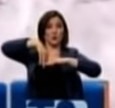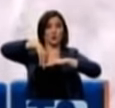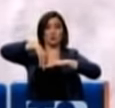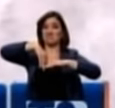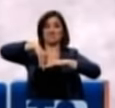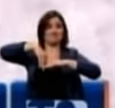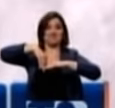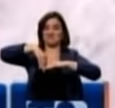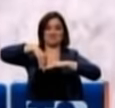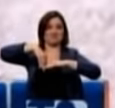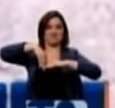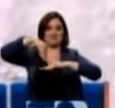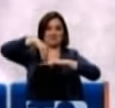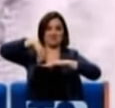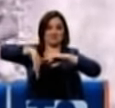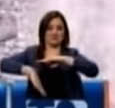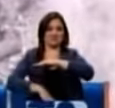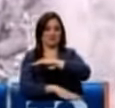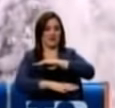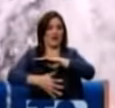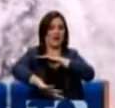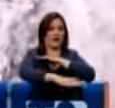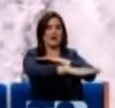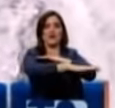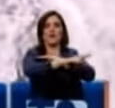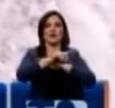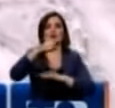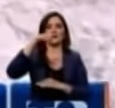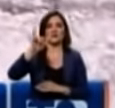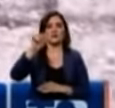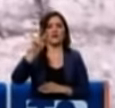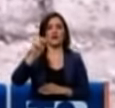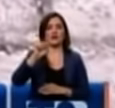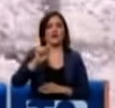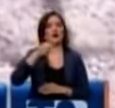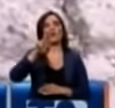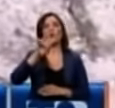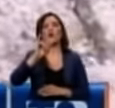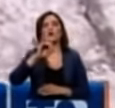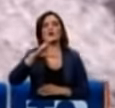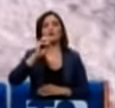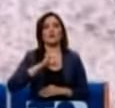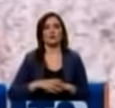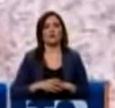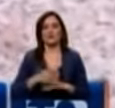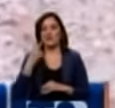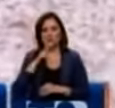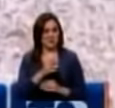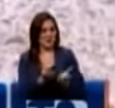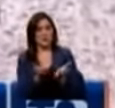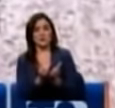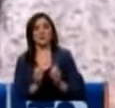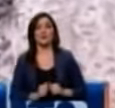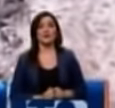Álamos hacia la quebrada Yanahuayco. Vemos hasta basura. Sí, y tenemos la basura también, y también está el concreto ahí,